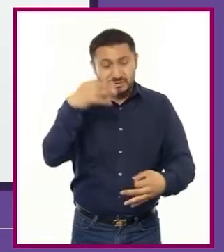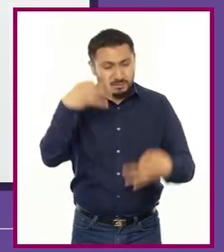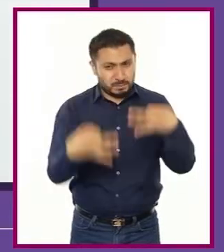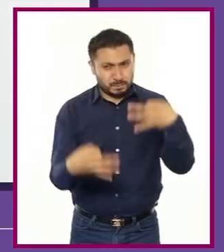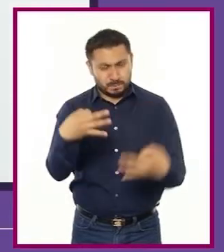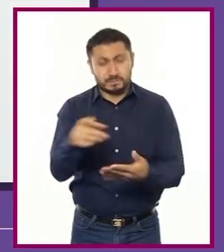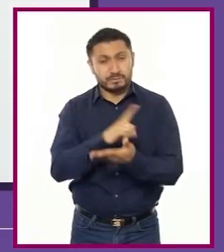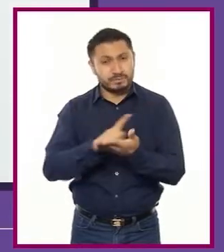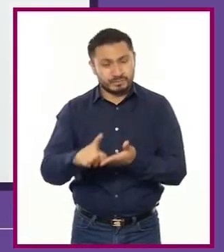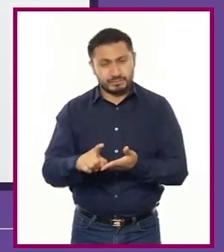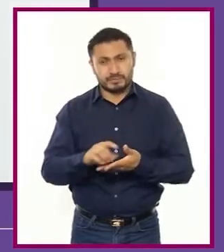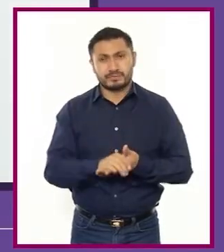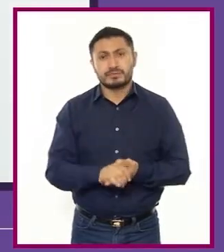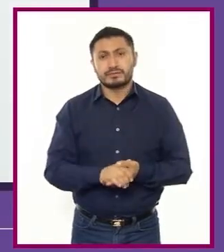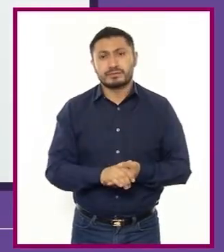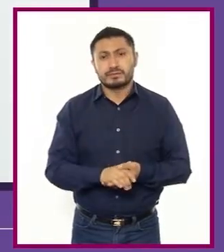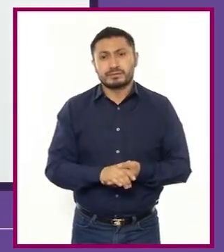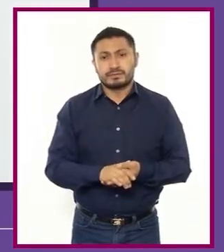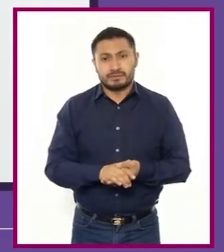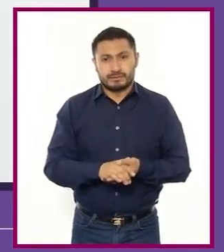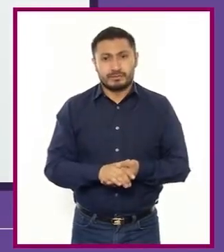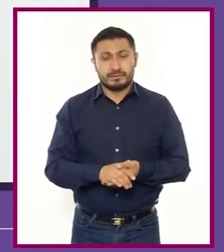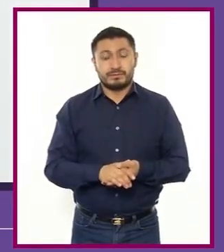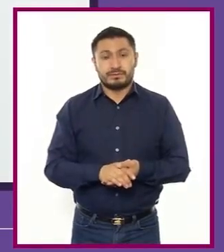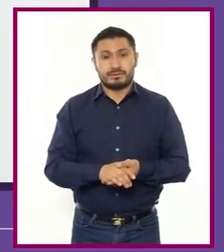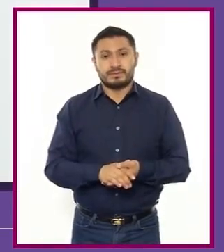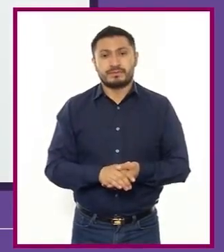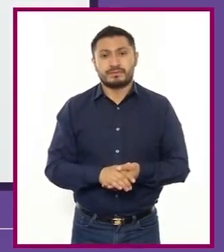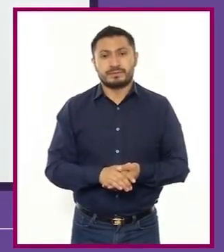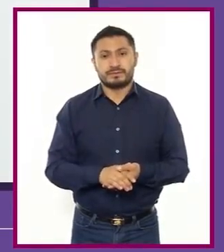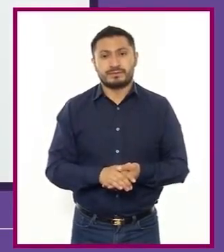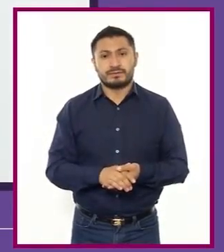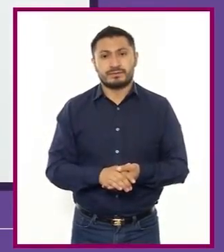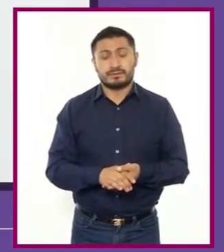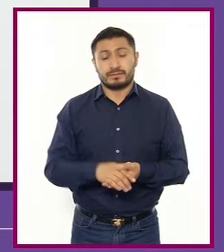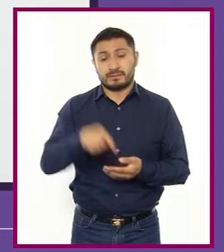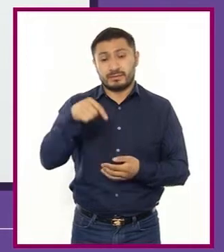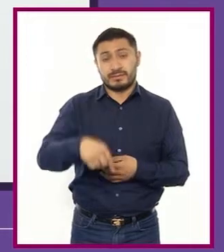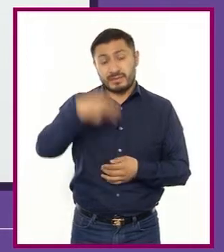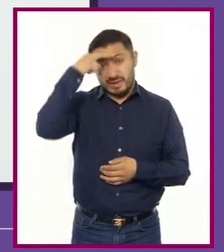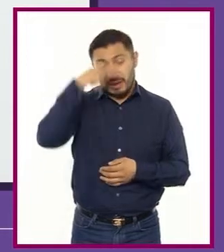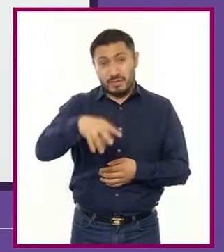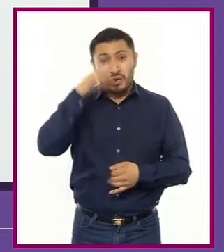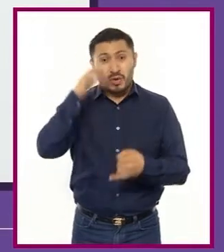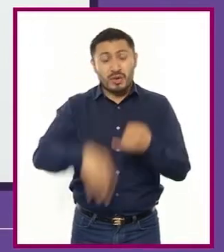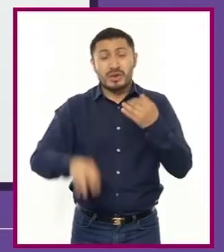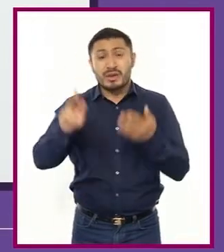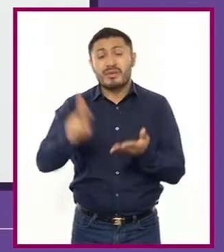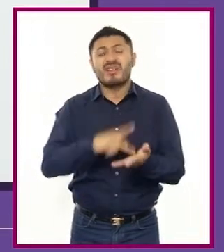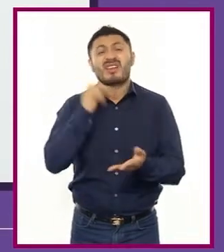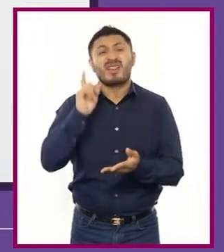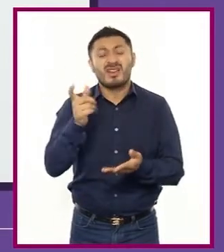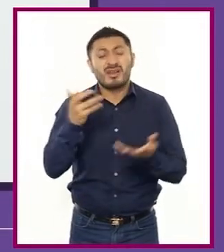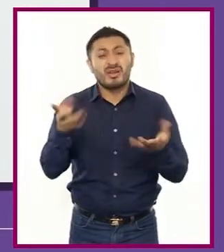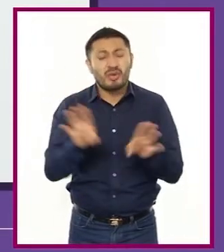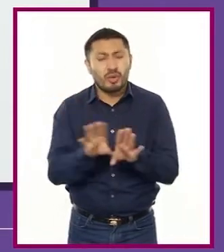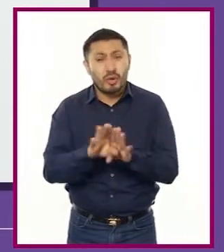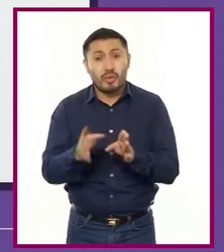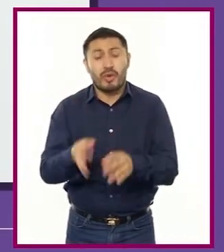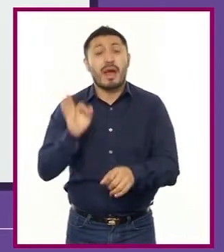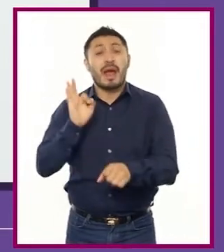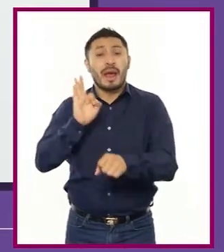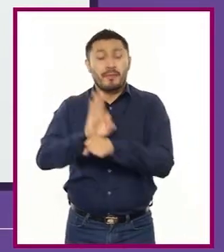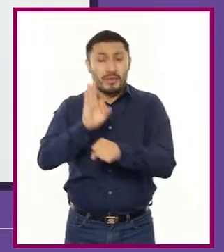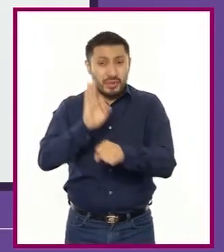estos derechos. La última etapa en la que estamos en México es en la defensa internacional de